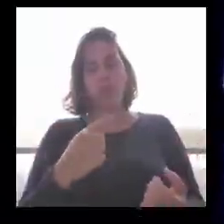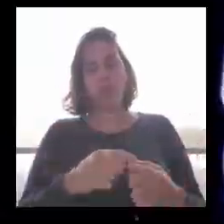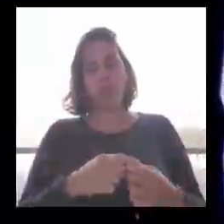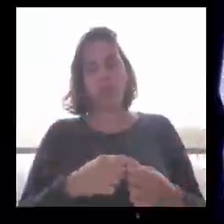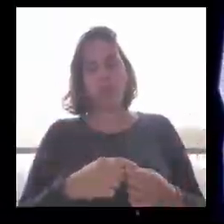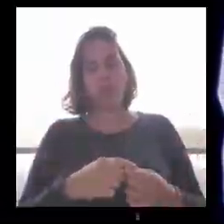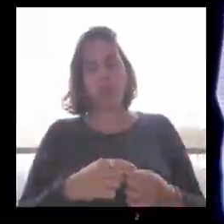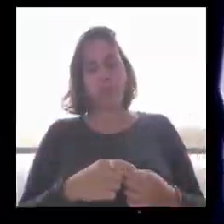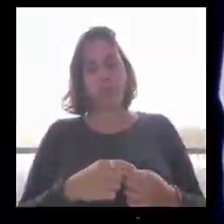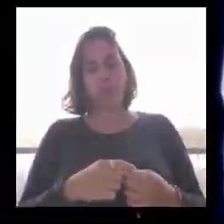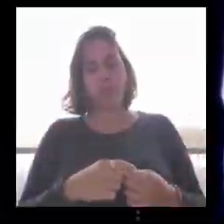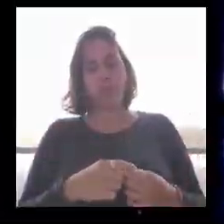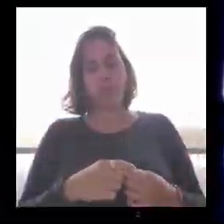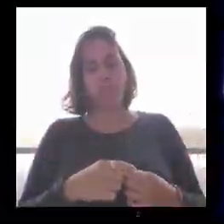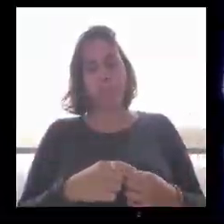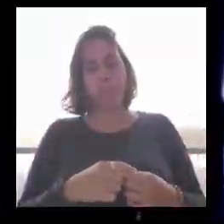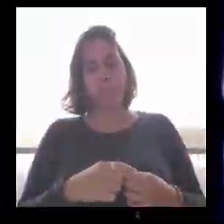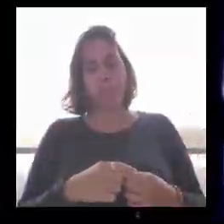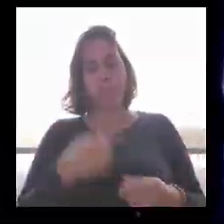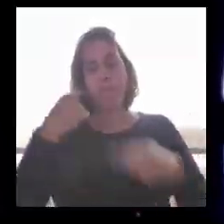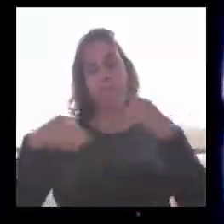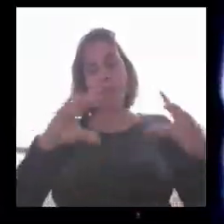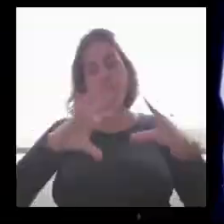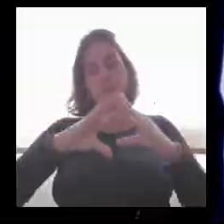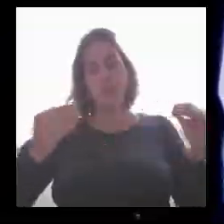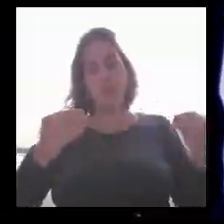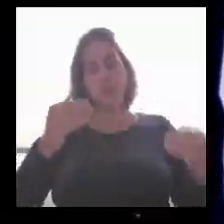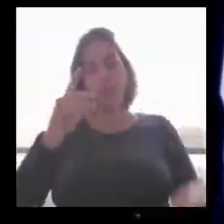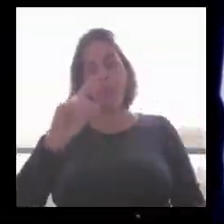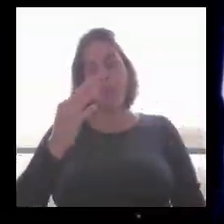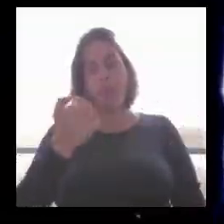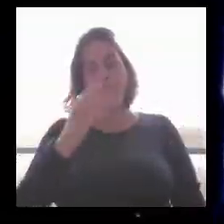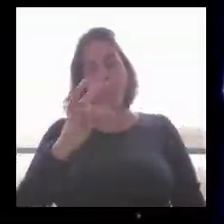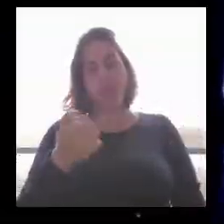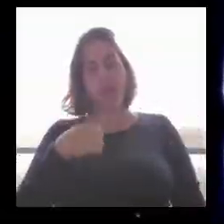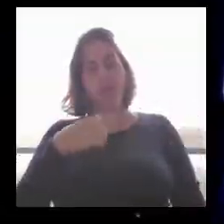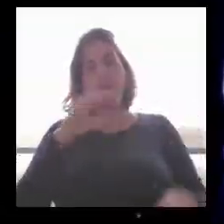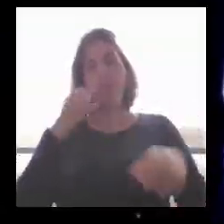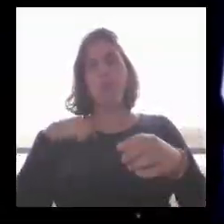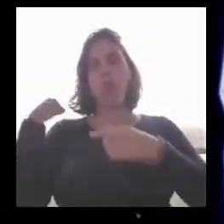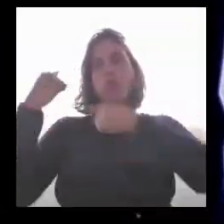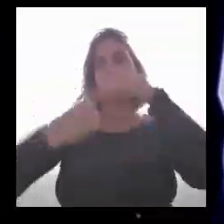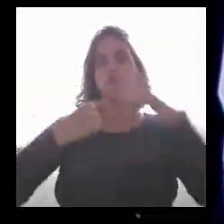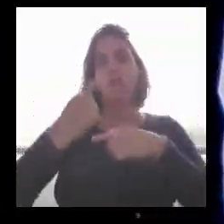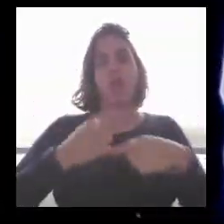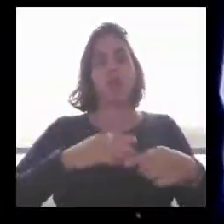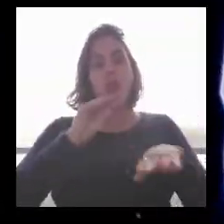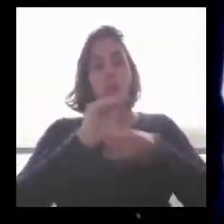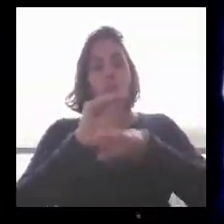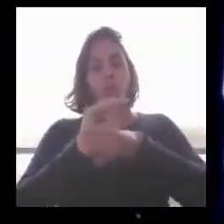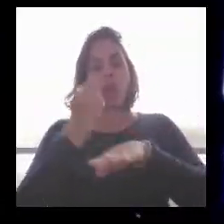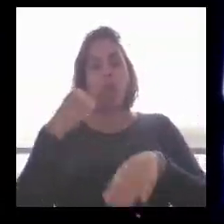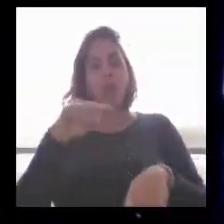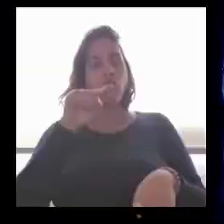término que aprendí hace poco con los compañeros de TI, el data lake de la herencia cultural. Eso es lo que hacemos